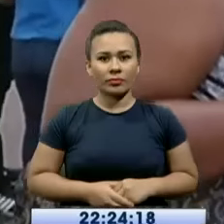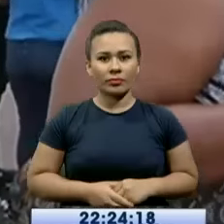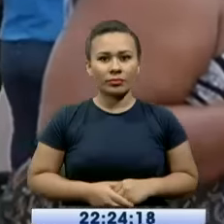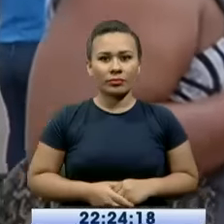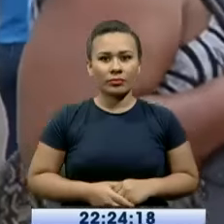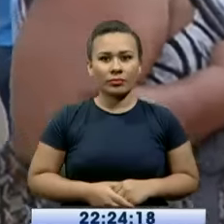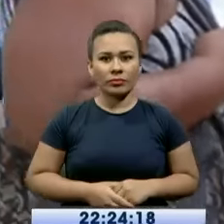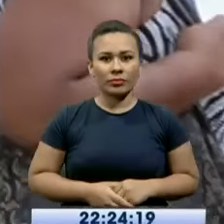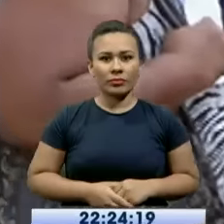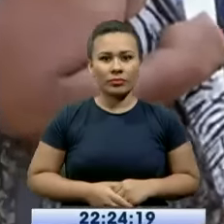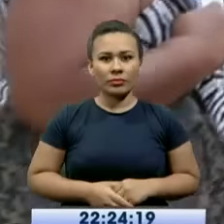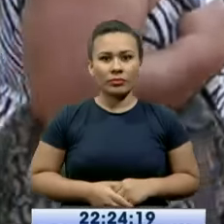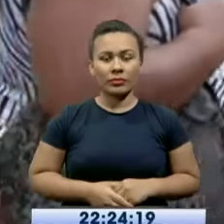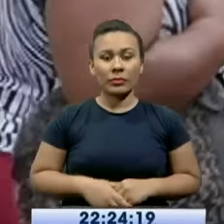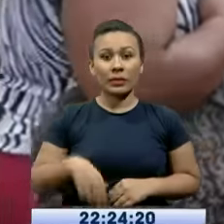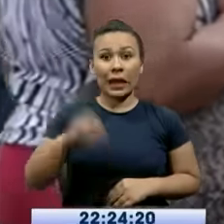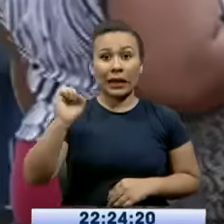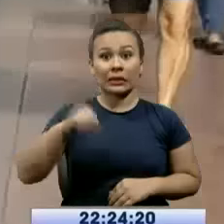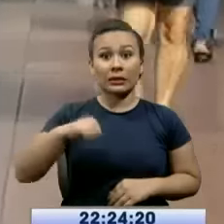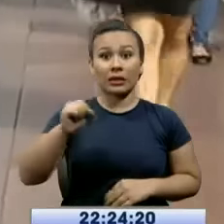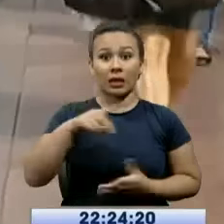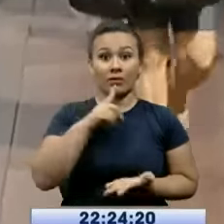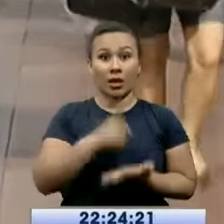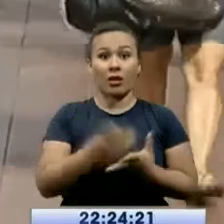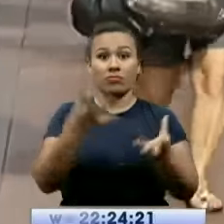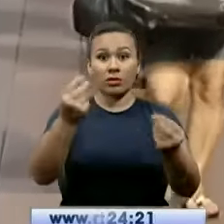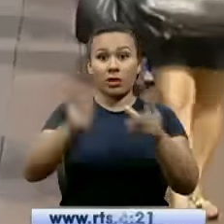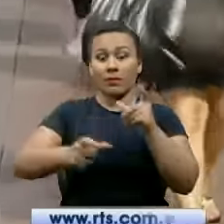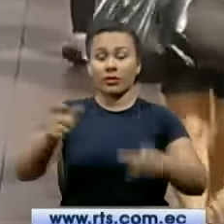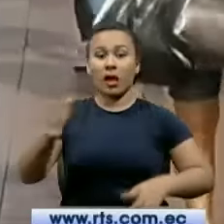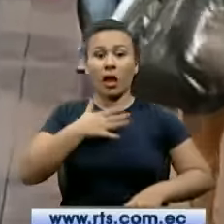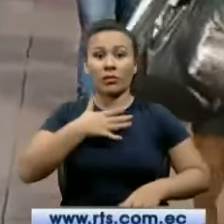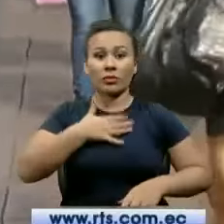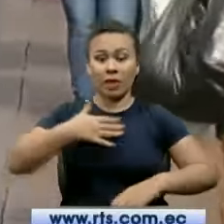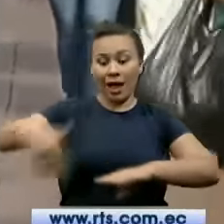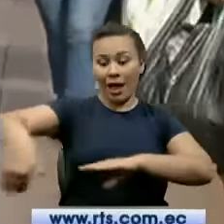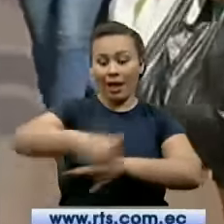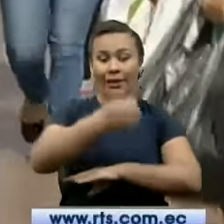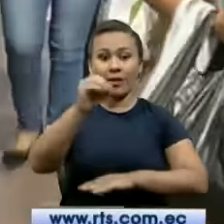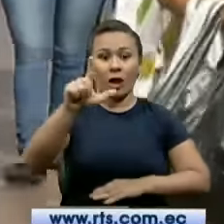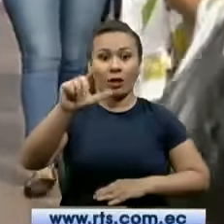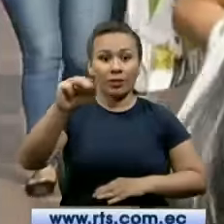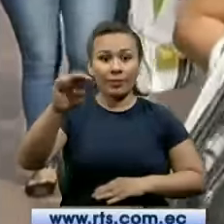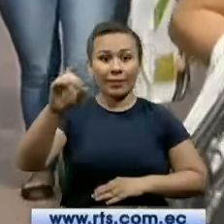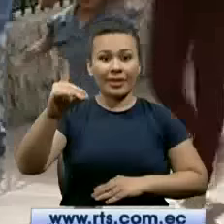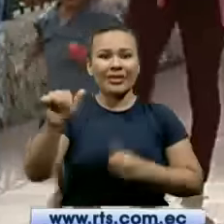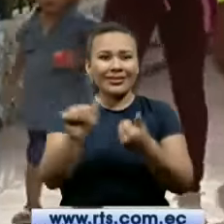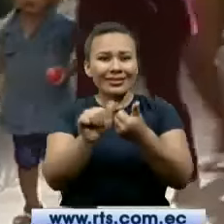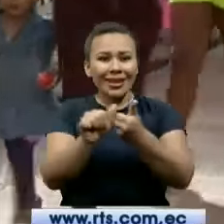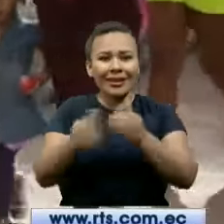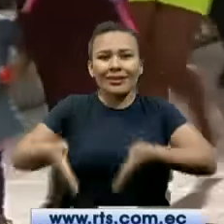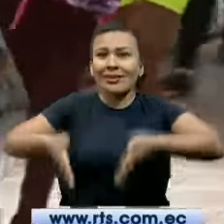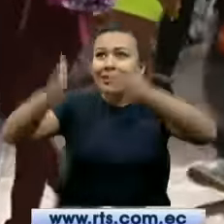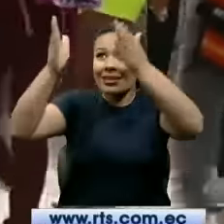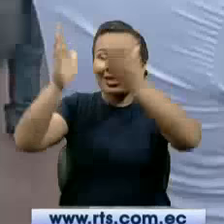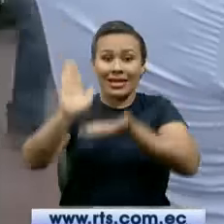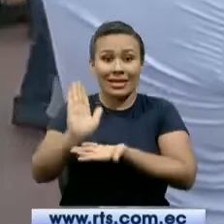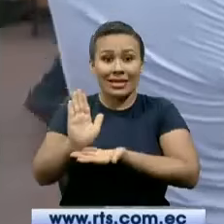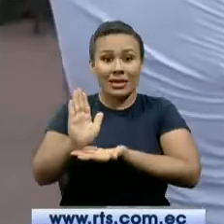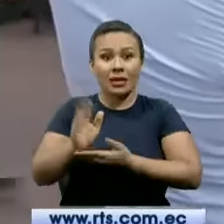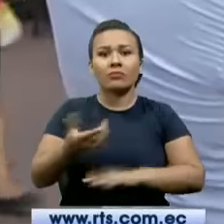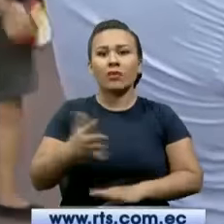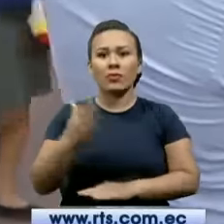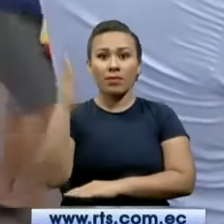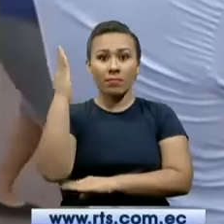quién no ves toda esa raya ahí? El pánico gobernó a los peatones de la avenida Olmedo antes de que llegue el mediodía. Cuentan